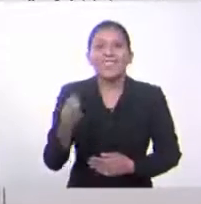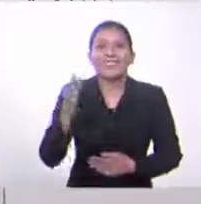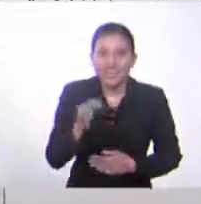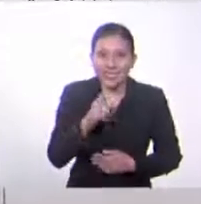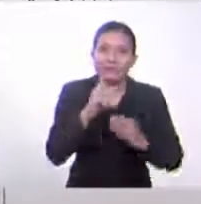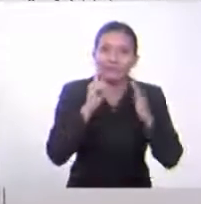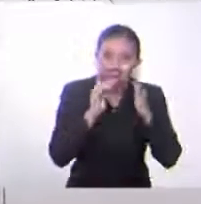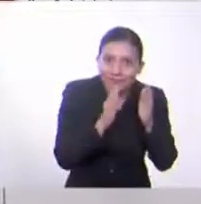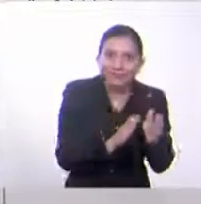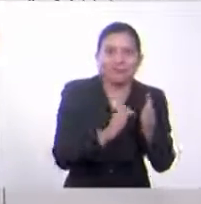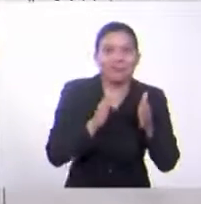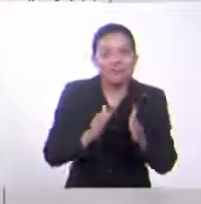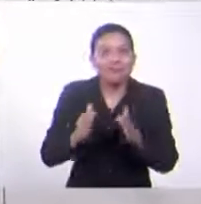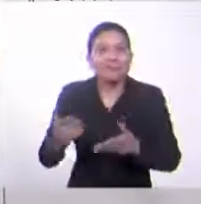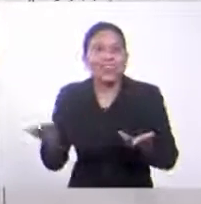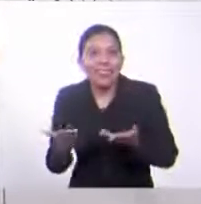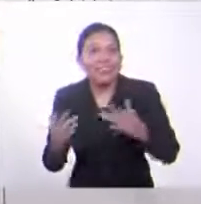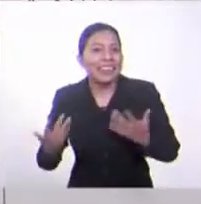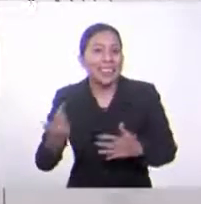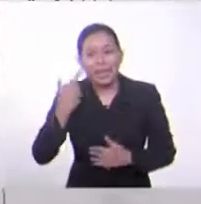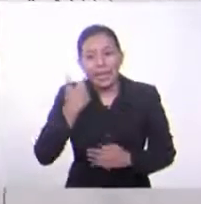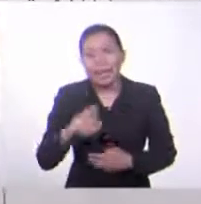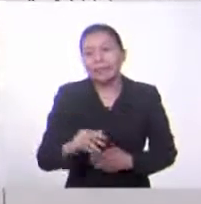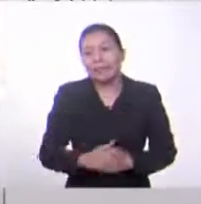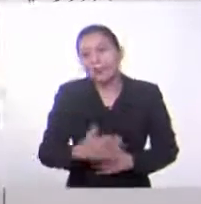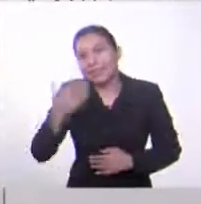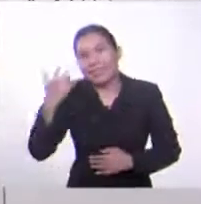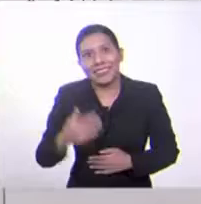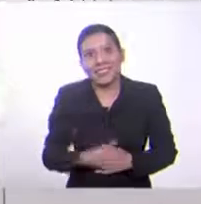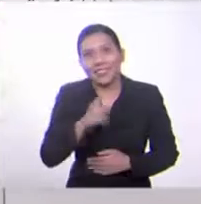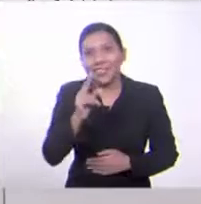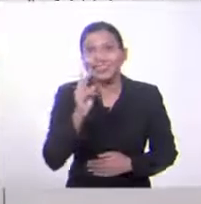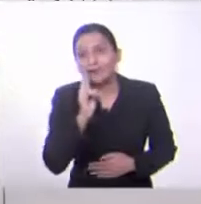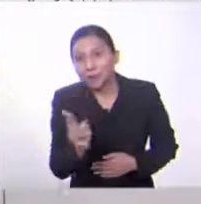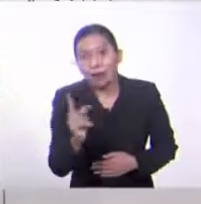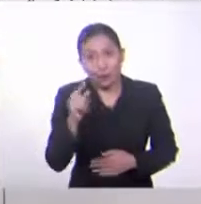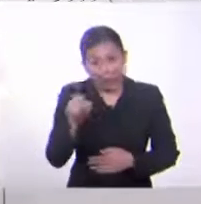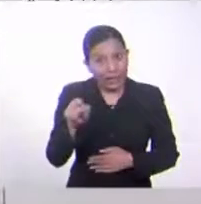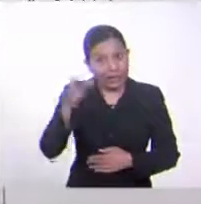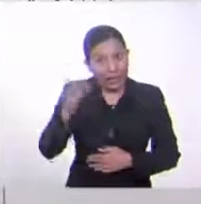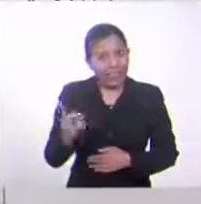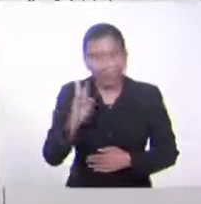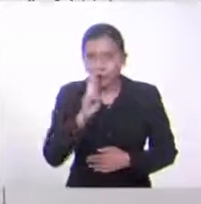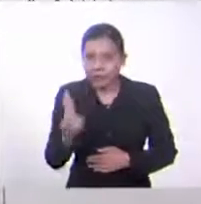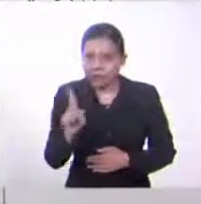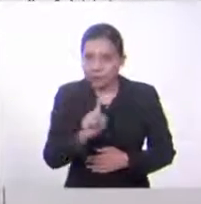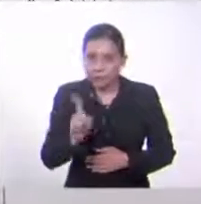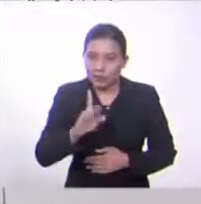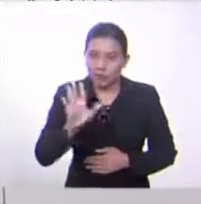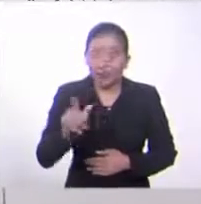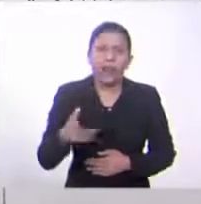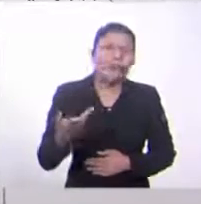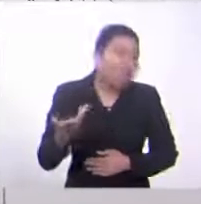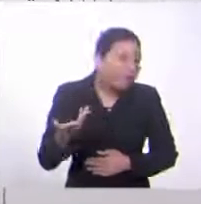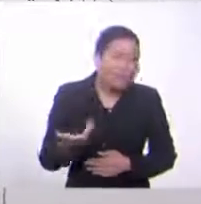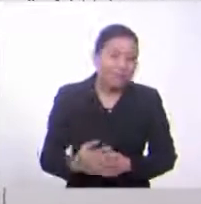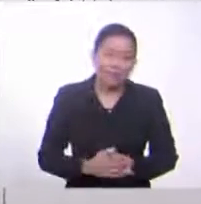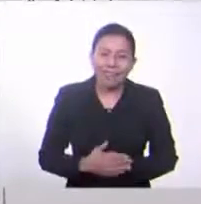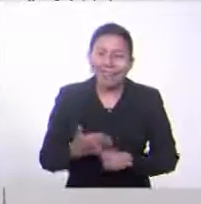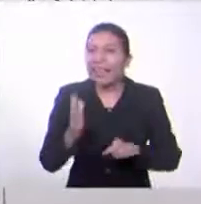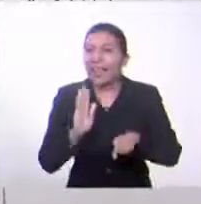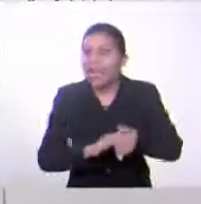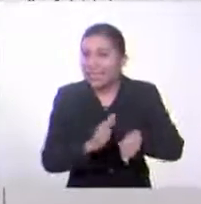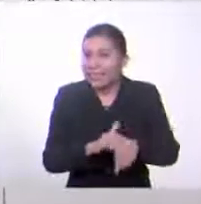un proceso podemos llegar hasta alguna respuesta, un pero resultado. pueda que ese sea una pauta para dar